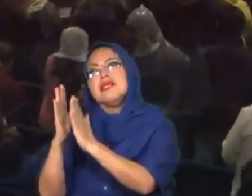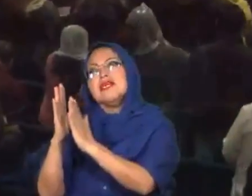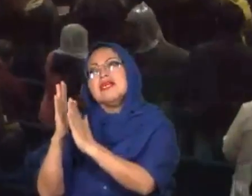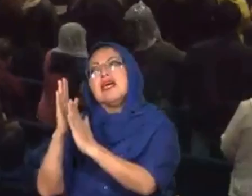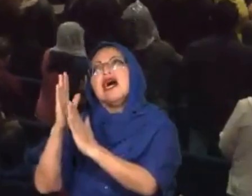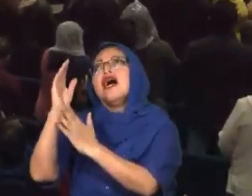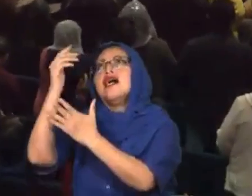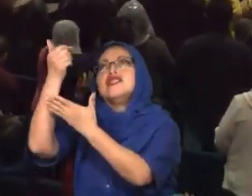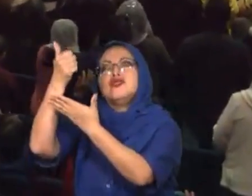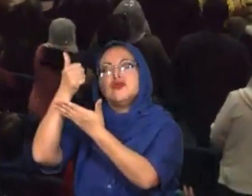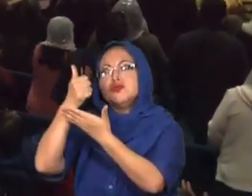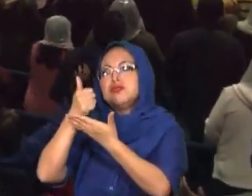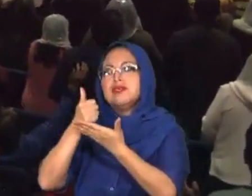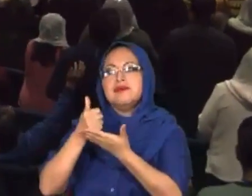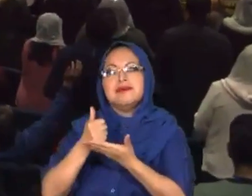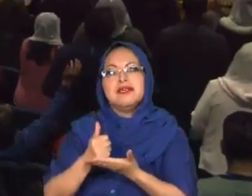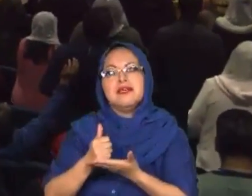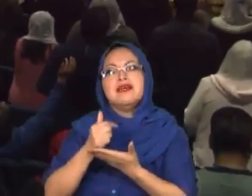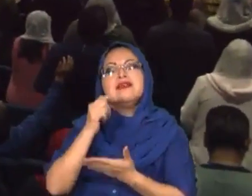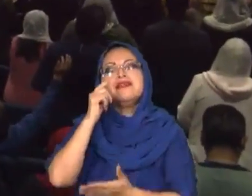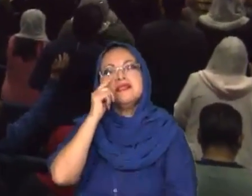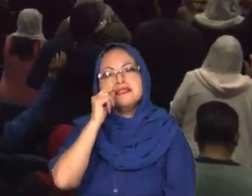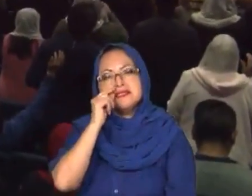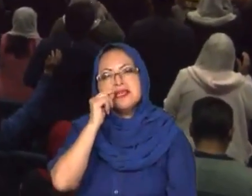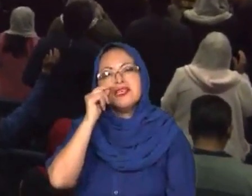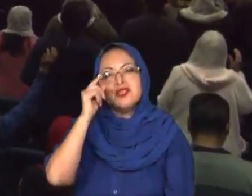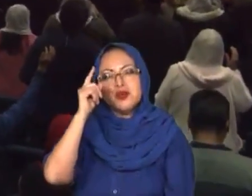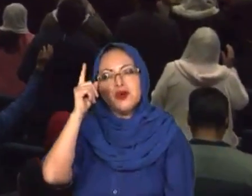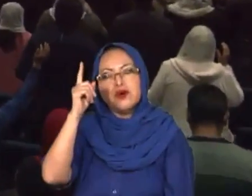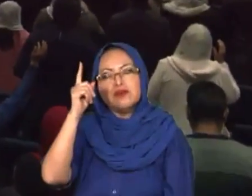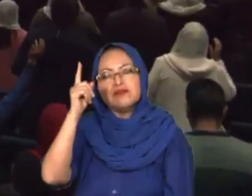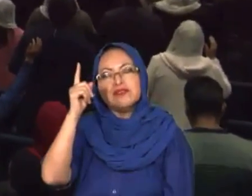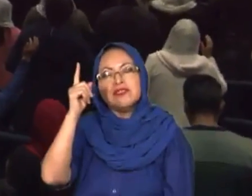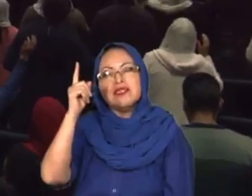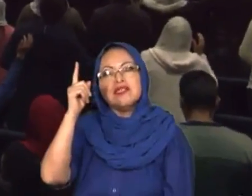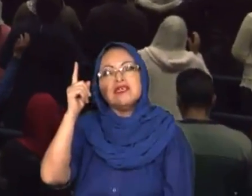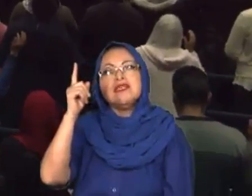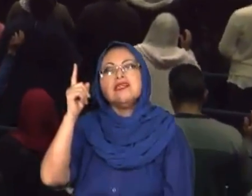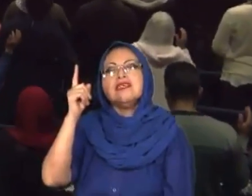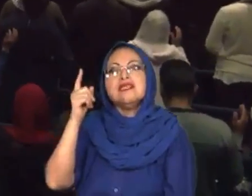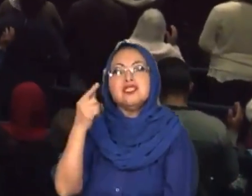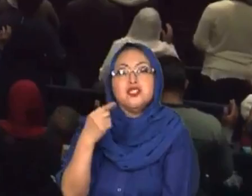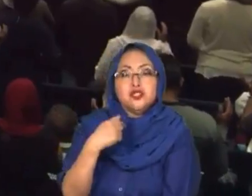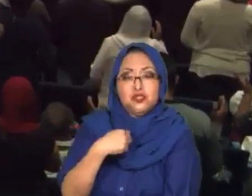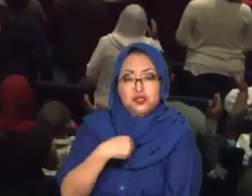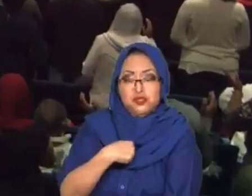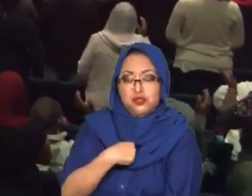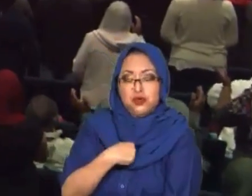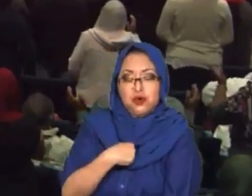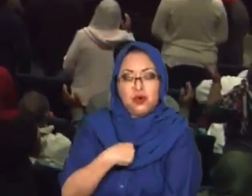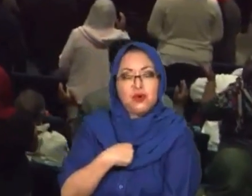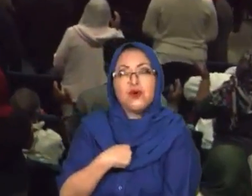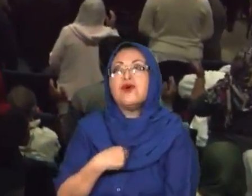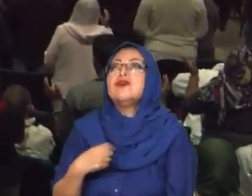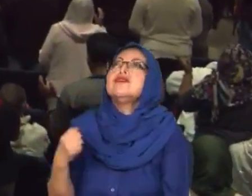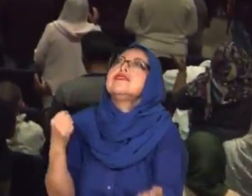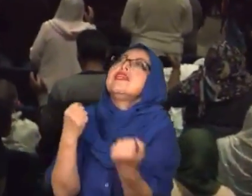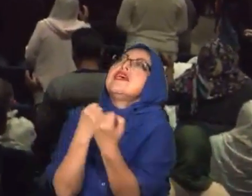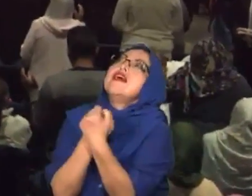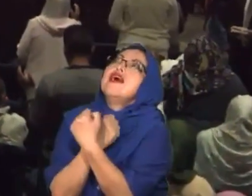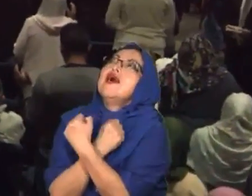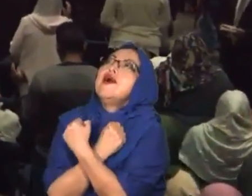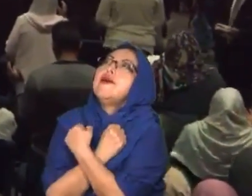Ayúdame, Señor. Tú sabes que yo te